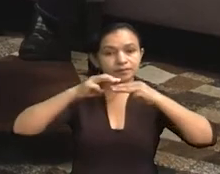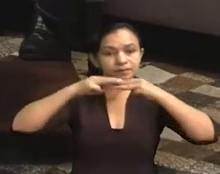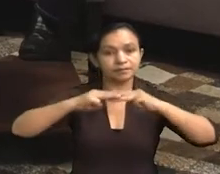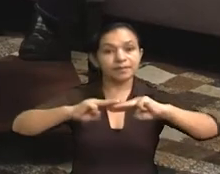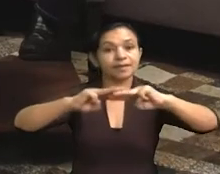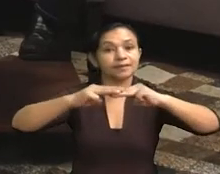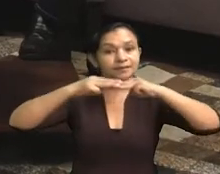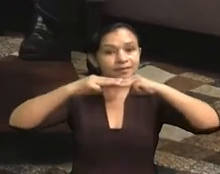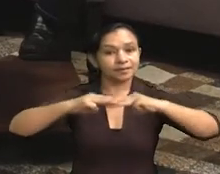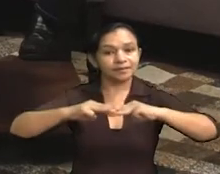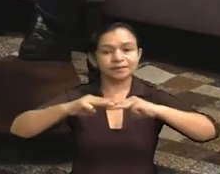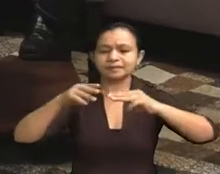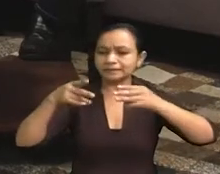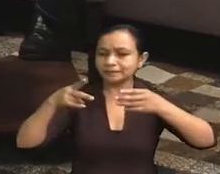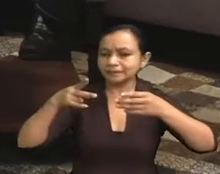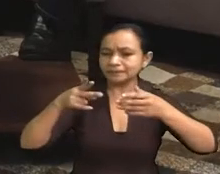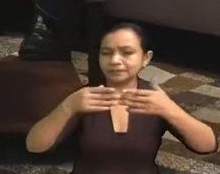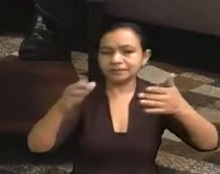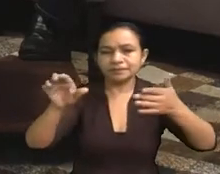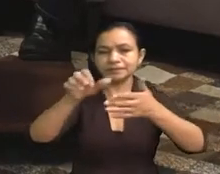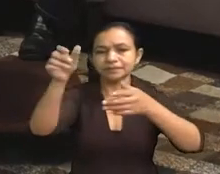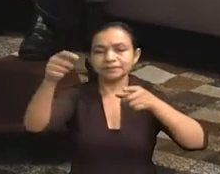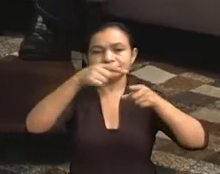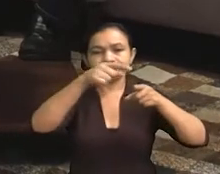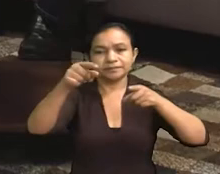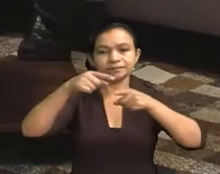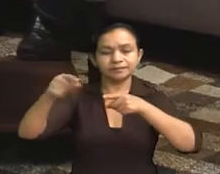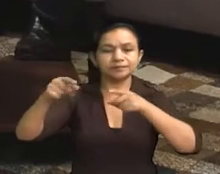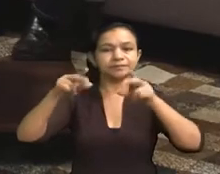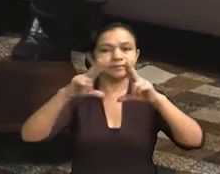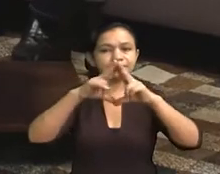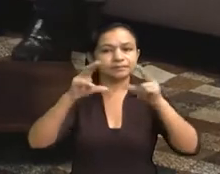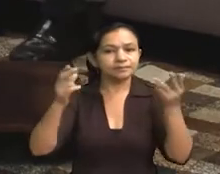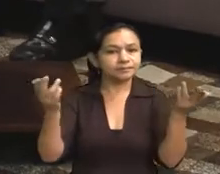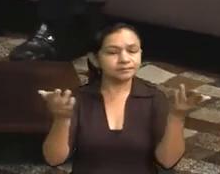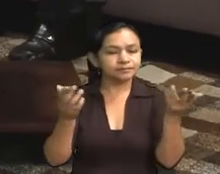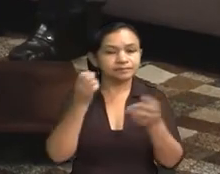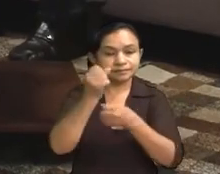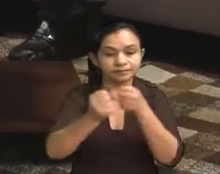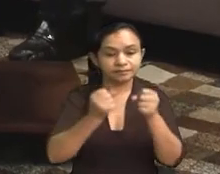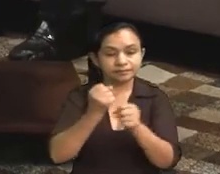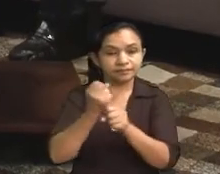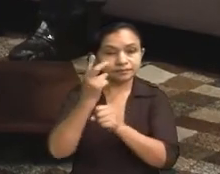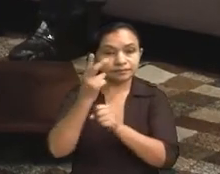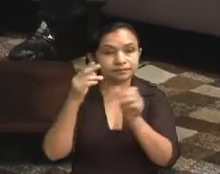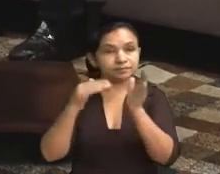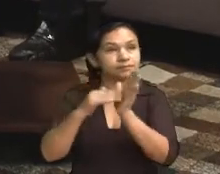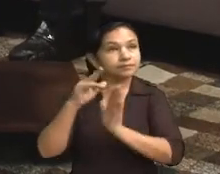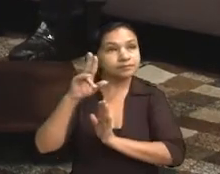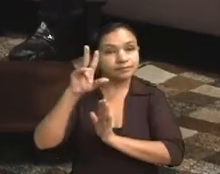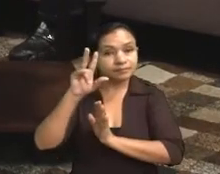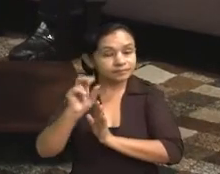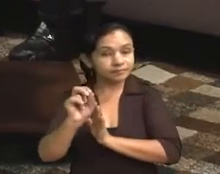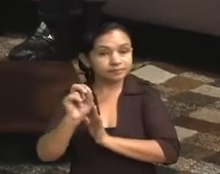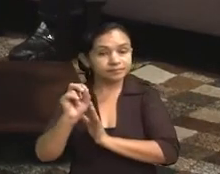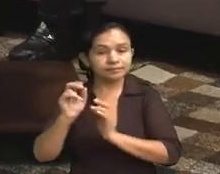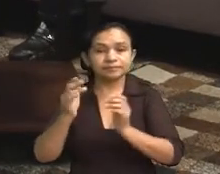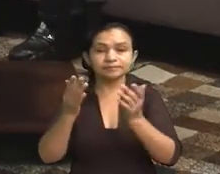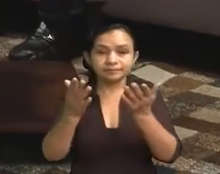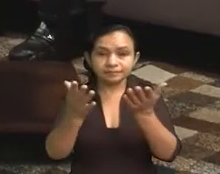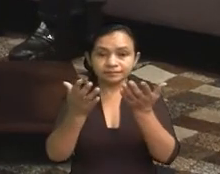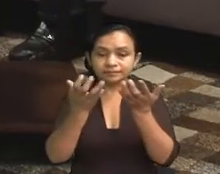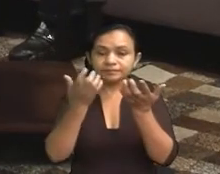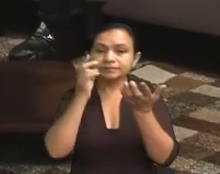inauguró el de Matiare y en otros municipios del país. Para el año 2020, ¿qué es lo que